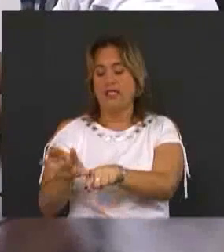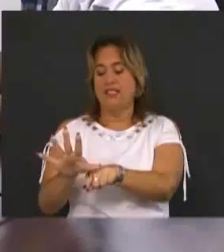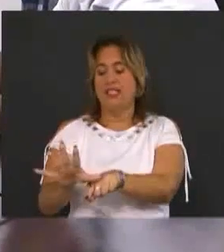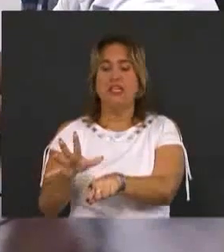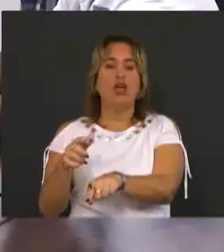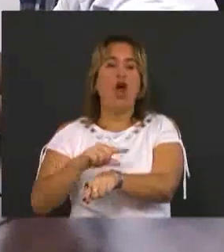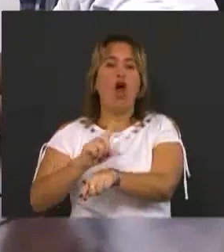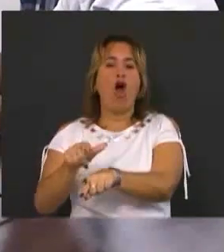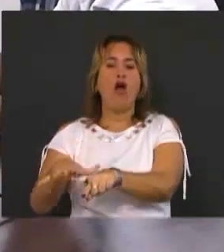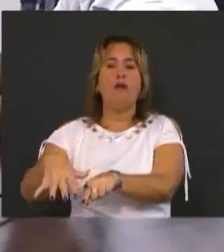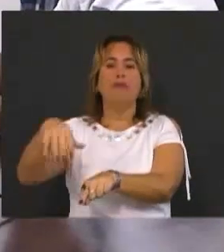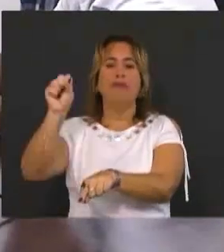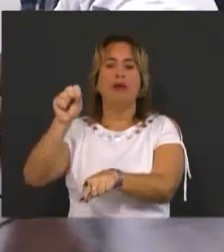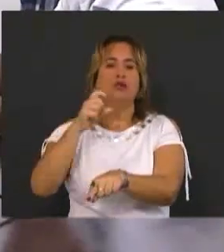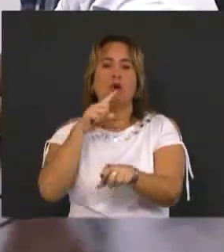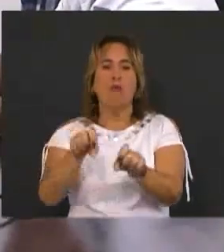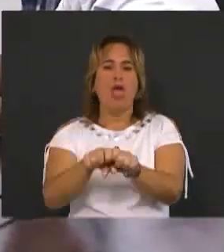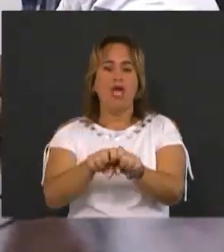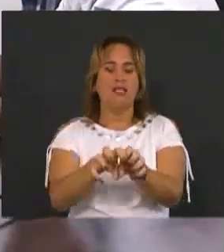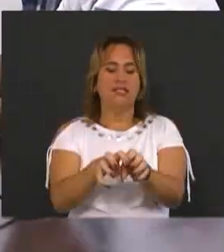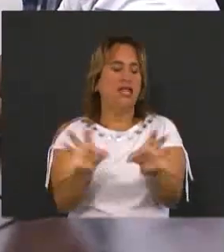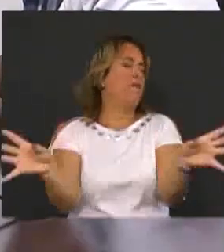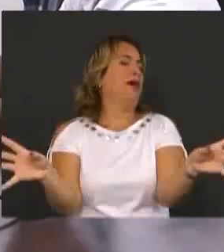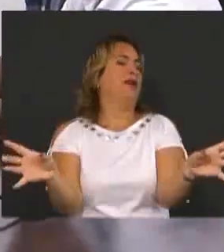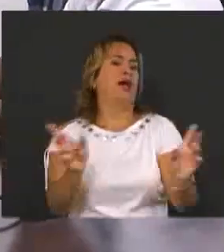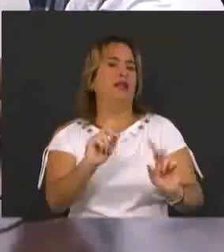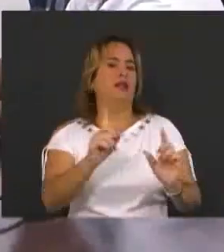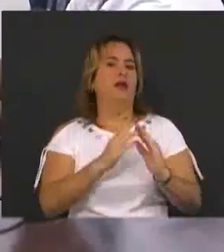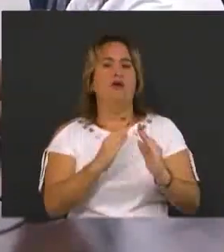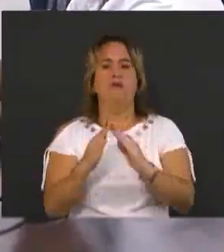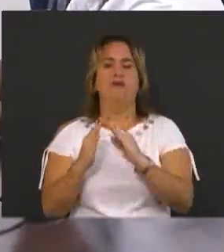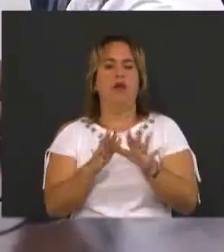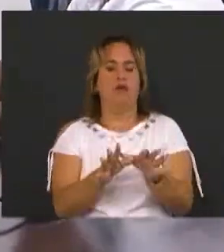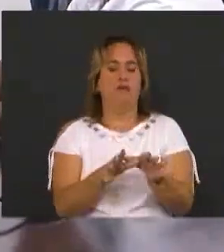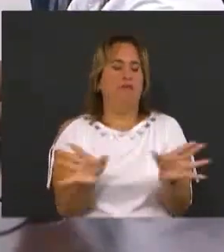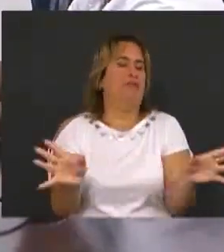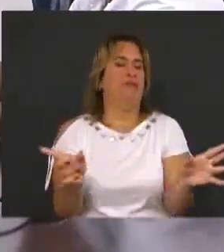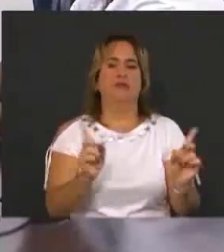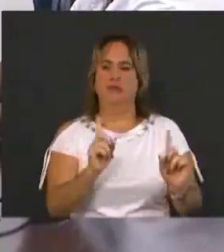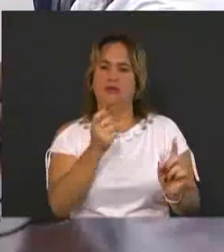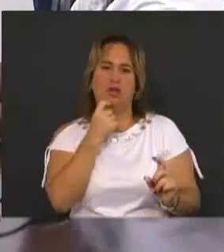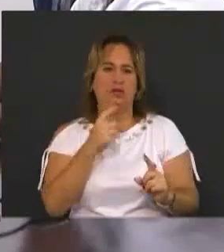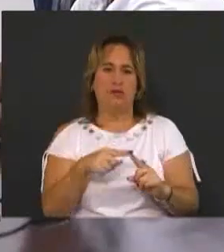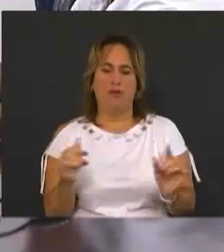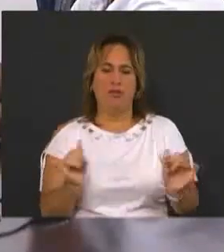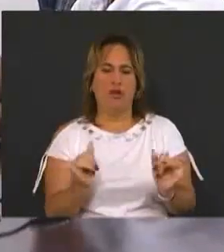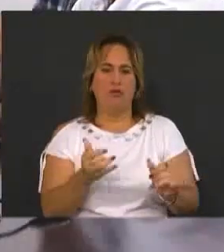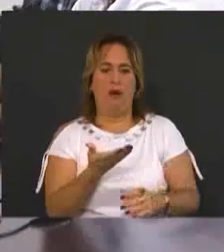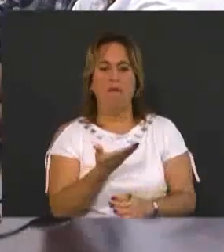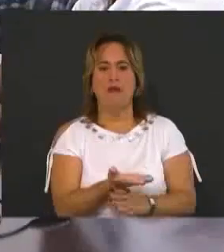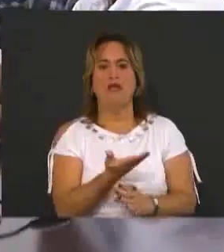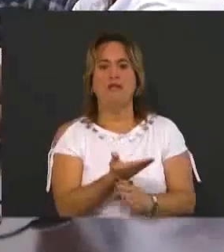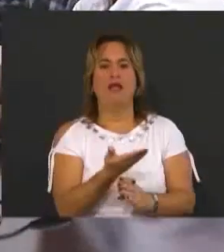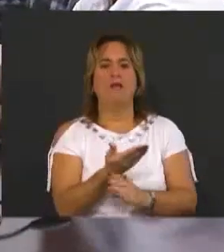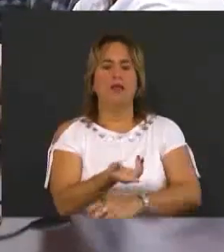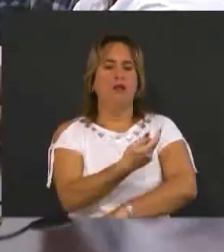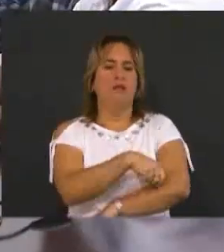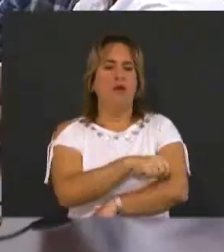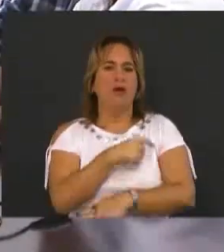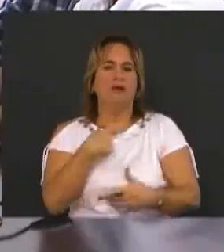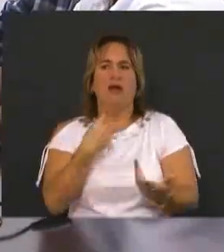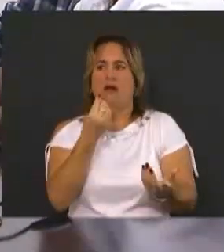¿Qué alcance tiene? ¿Hasta qué punto se trabaja en dicho tema? La consecución de este